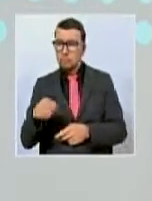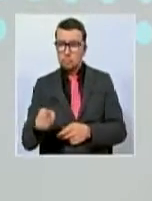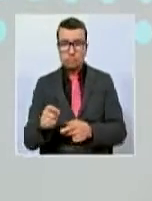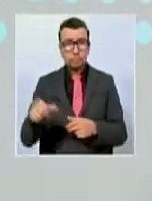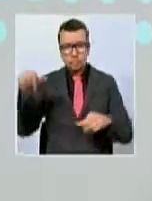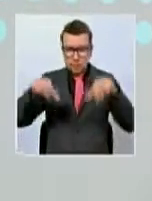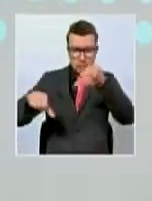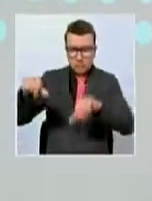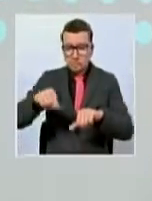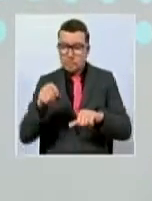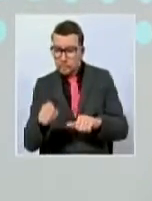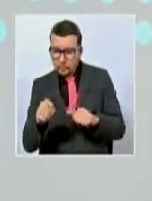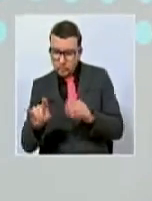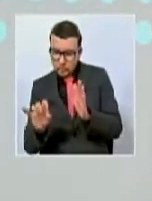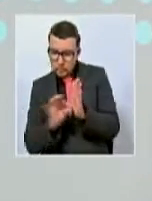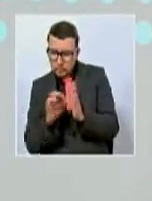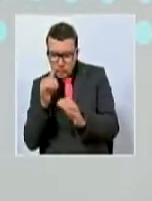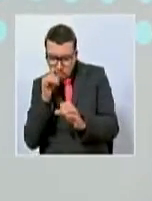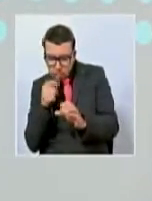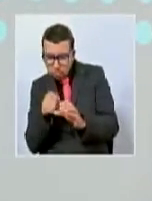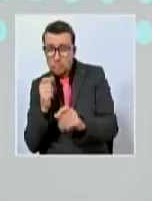químicos, unos compuestos, unos metabolitos